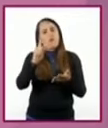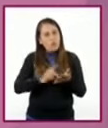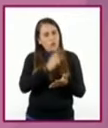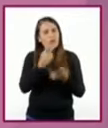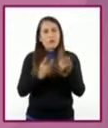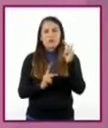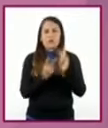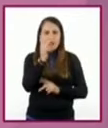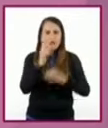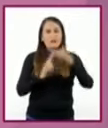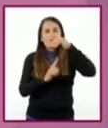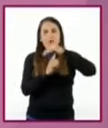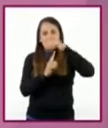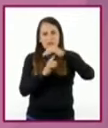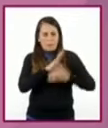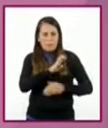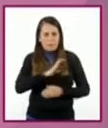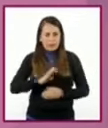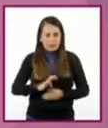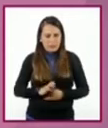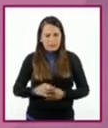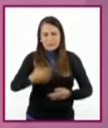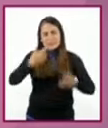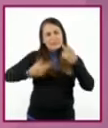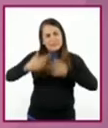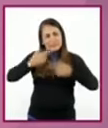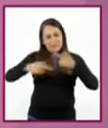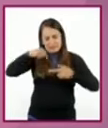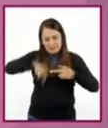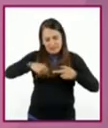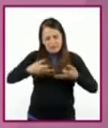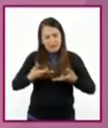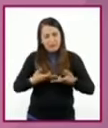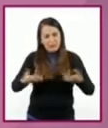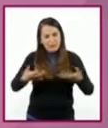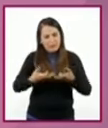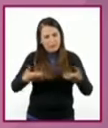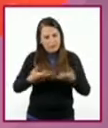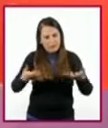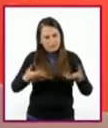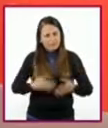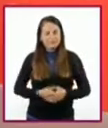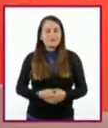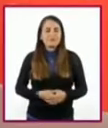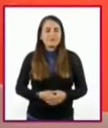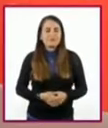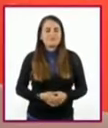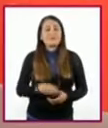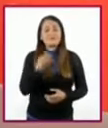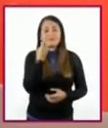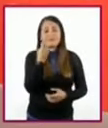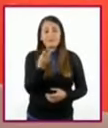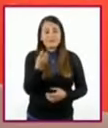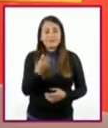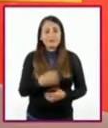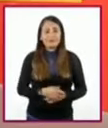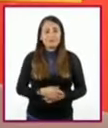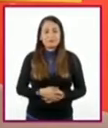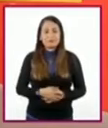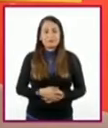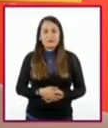los hongos y bacterias que los devuelven al suelo. Así es, colega. Al final,